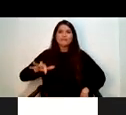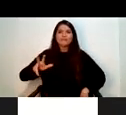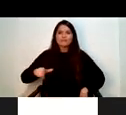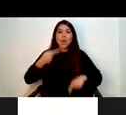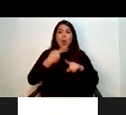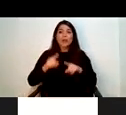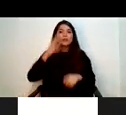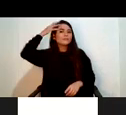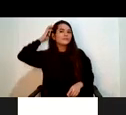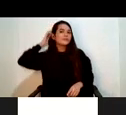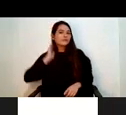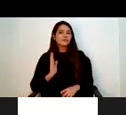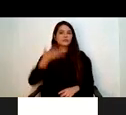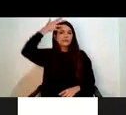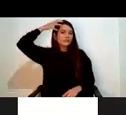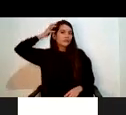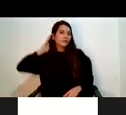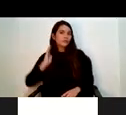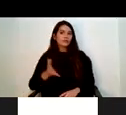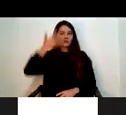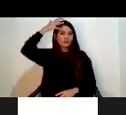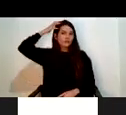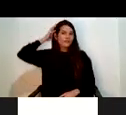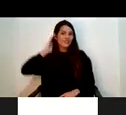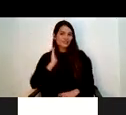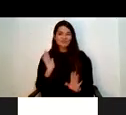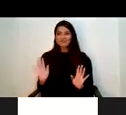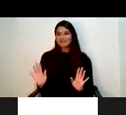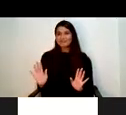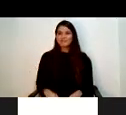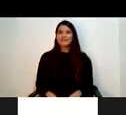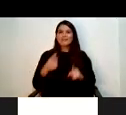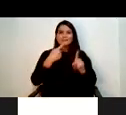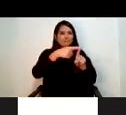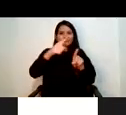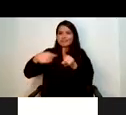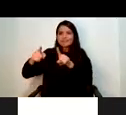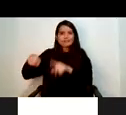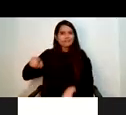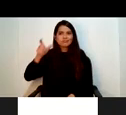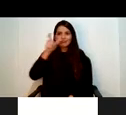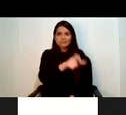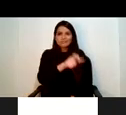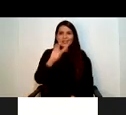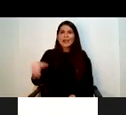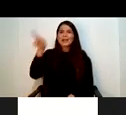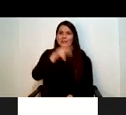uñas. Otra persona, tocarse el pelo, ya de una manera determinada. Por lo